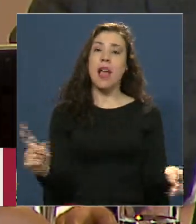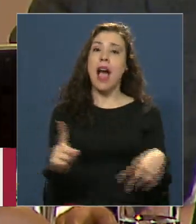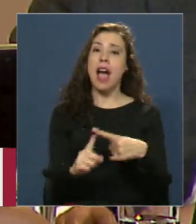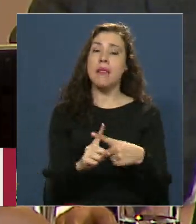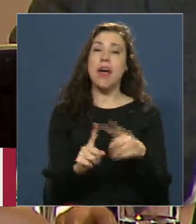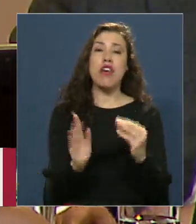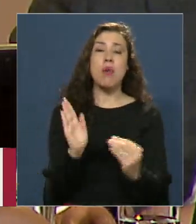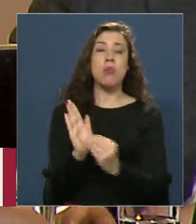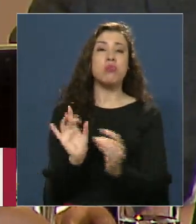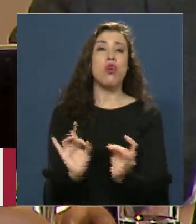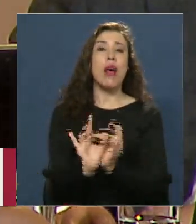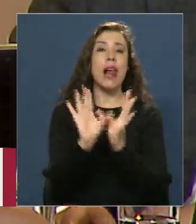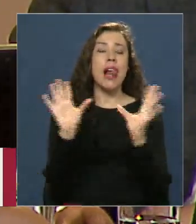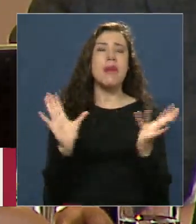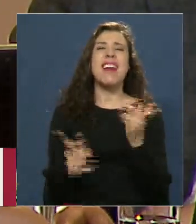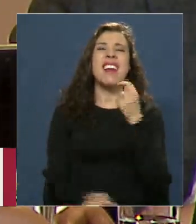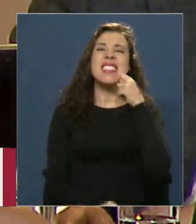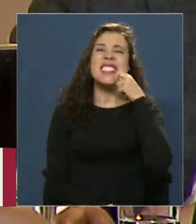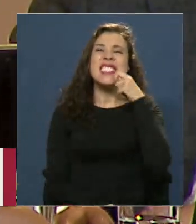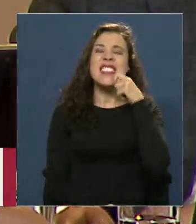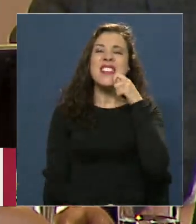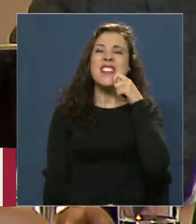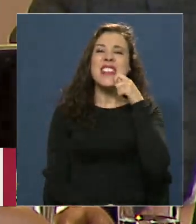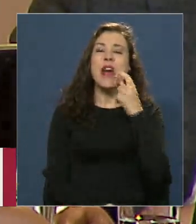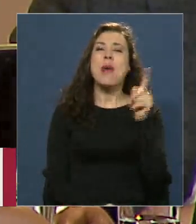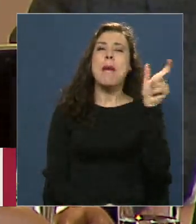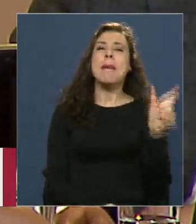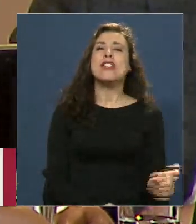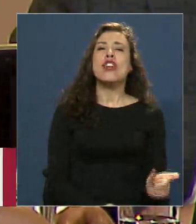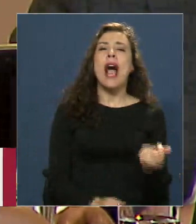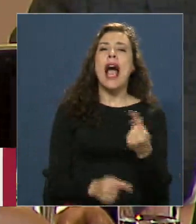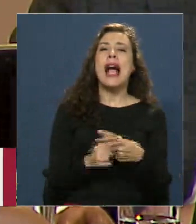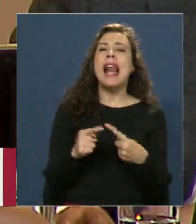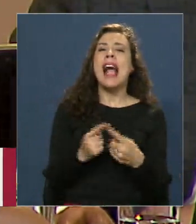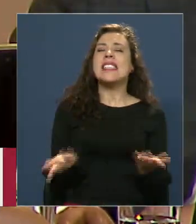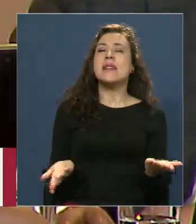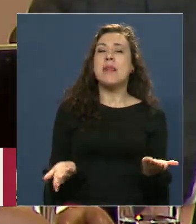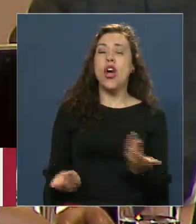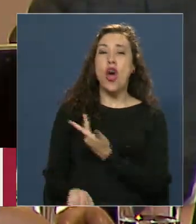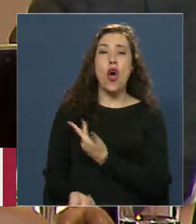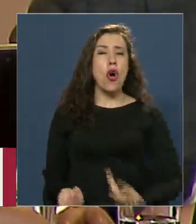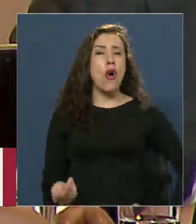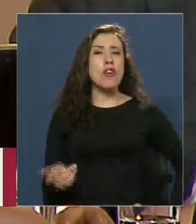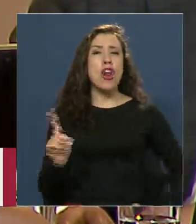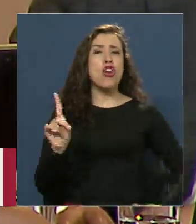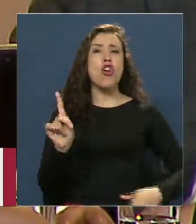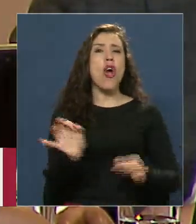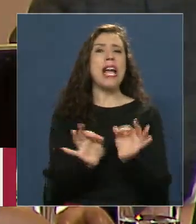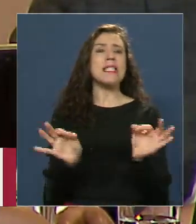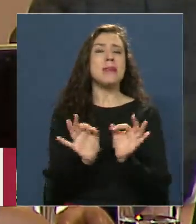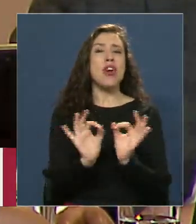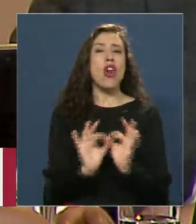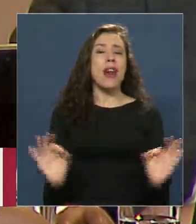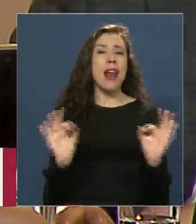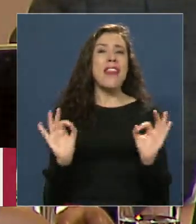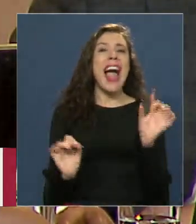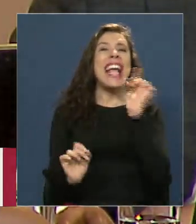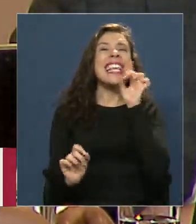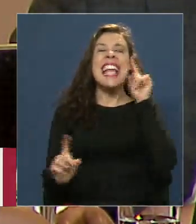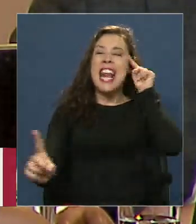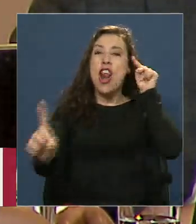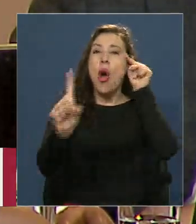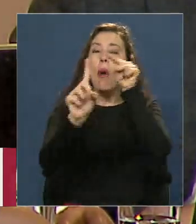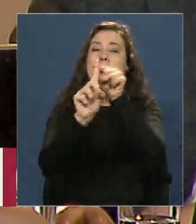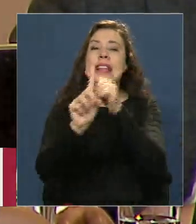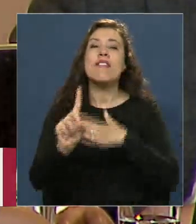ha definido concretamente lo que significa ser de clase media en Chile. El Ejecutivo nunca pudo explicar a quién específicamente